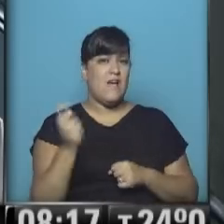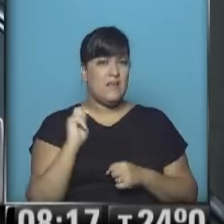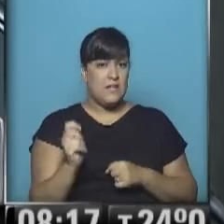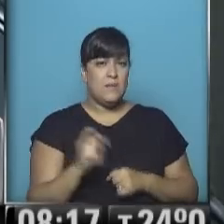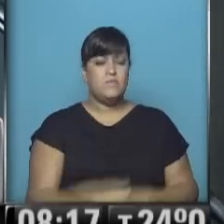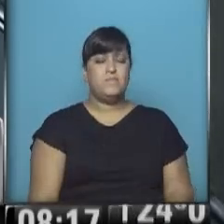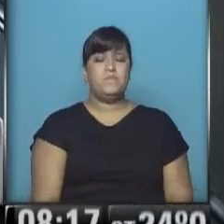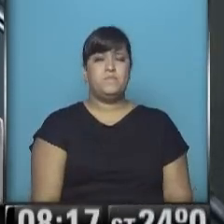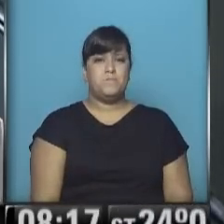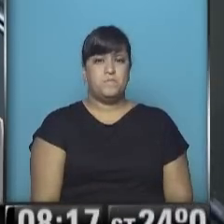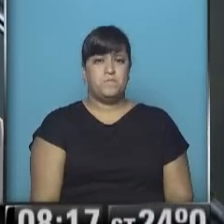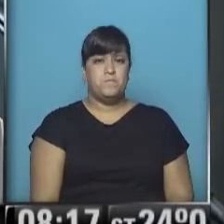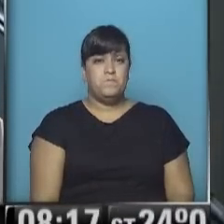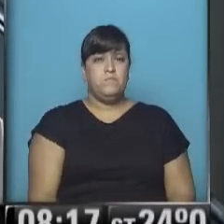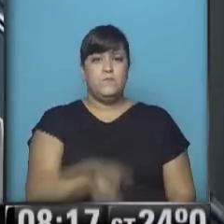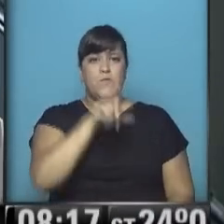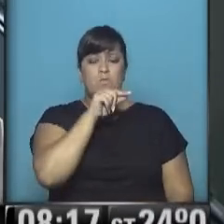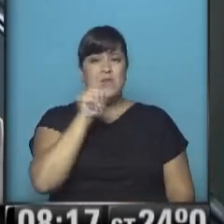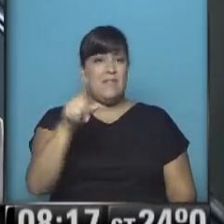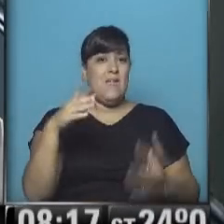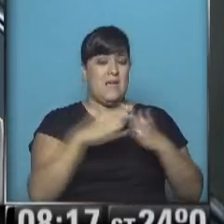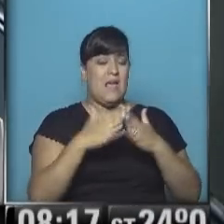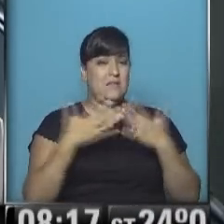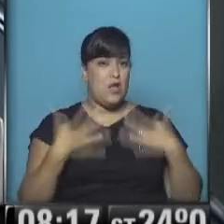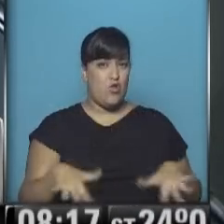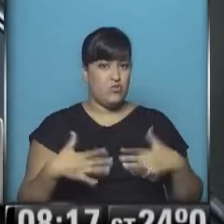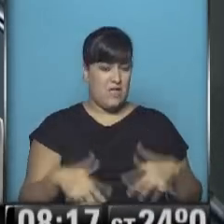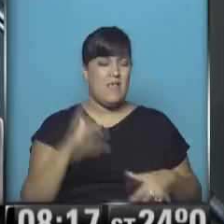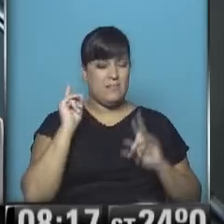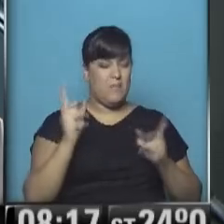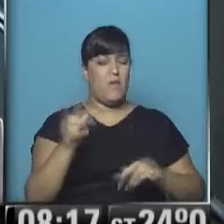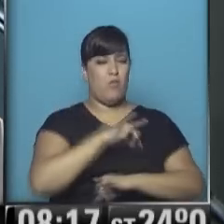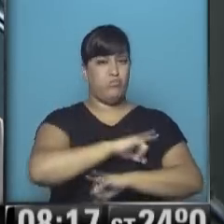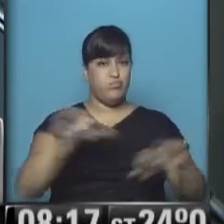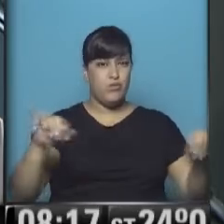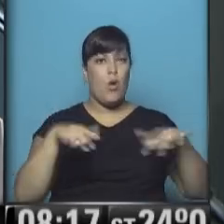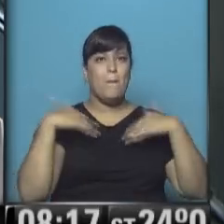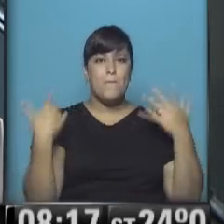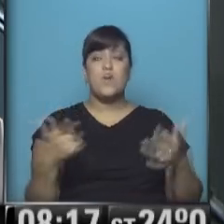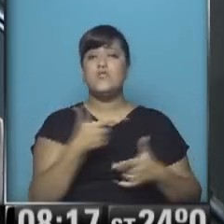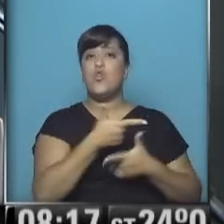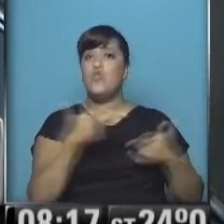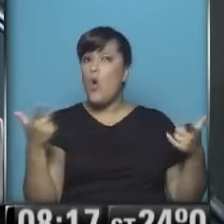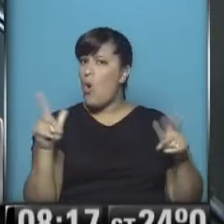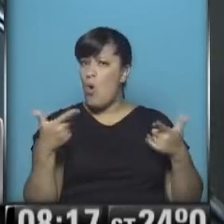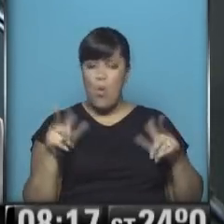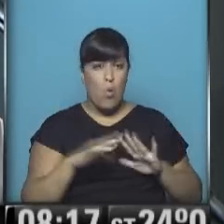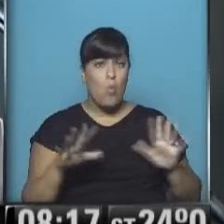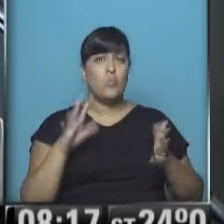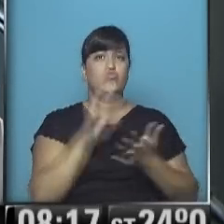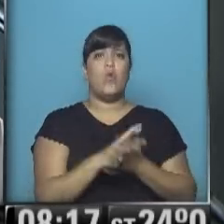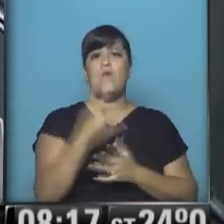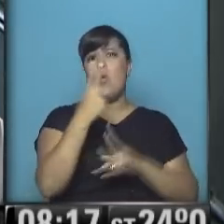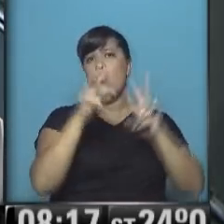parte de tuit de la Casa Rosada. Por lo tanto, no ha habido de ningún modo un hecho